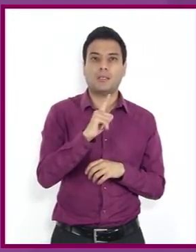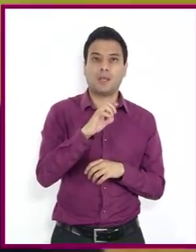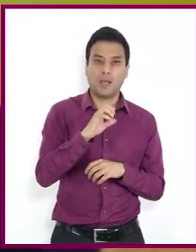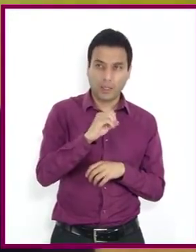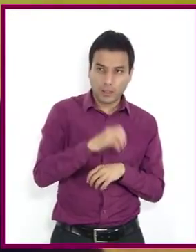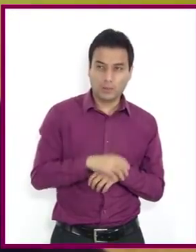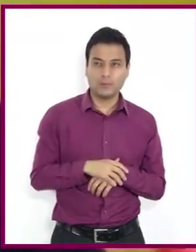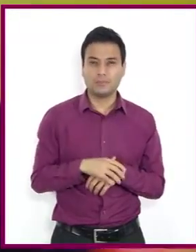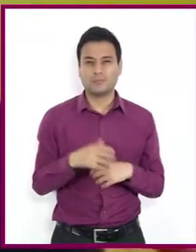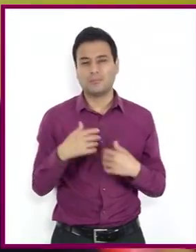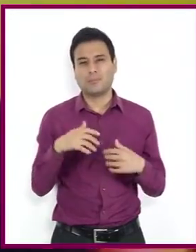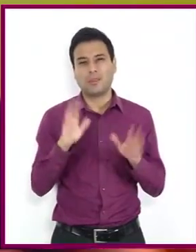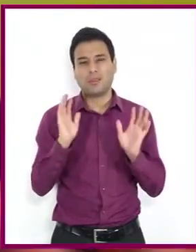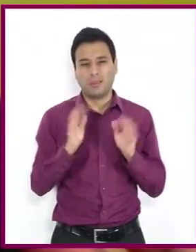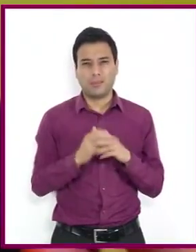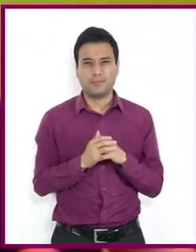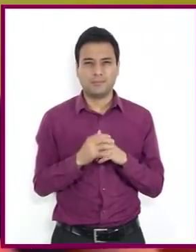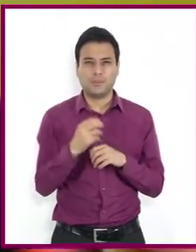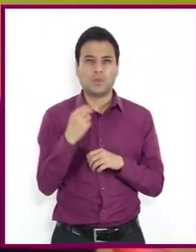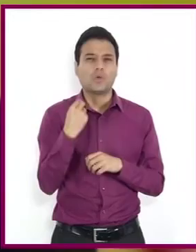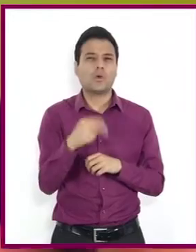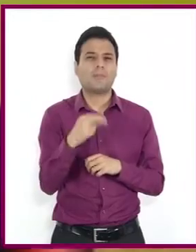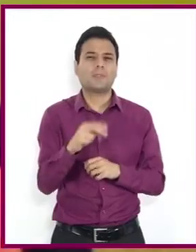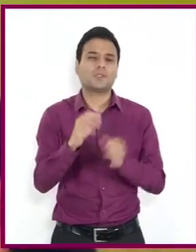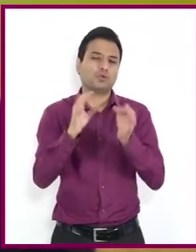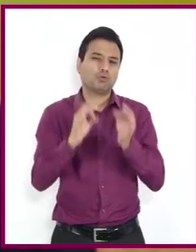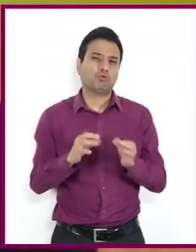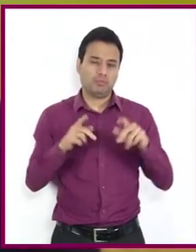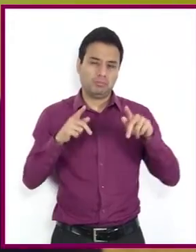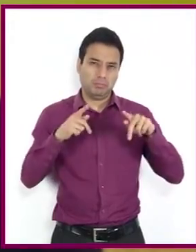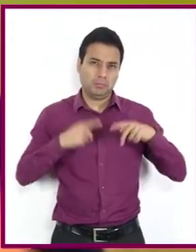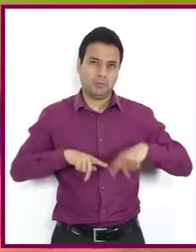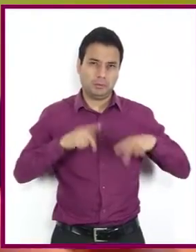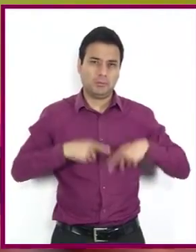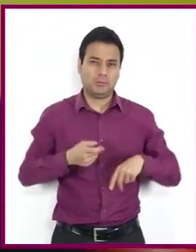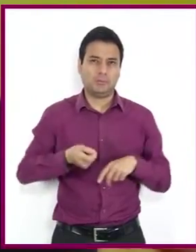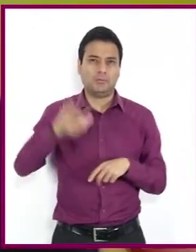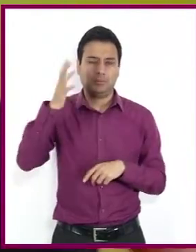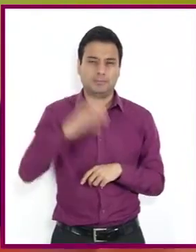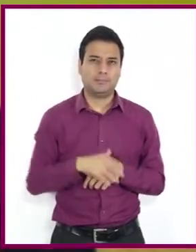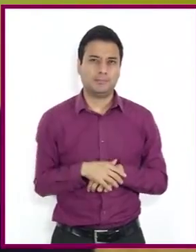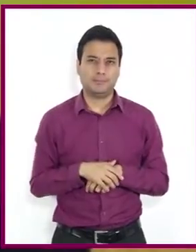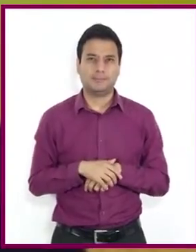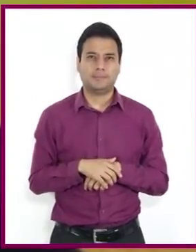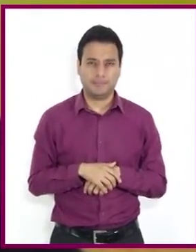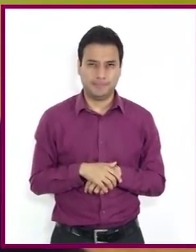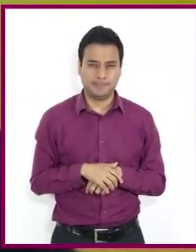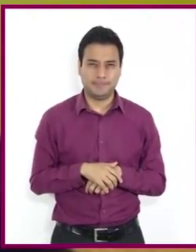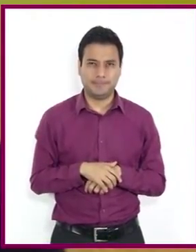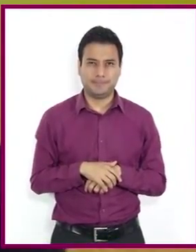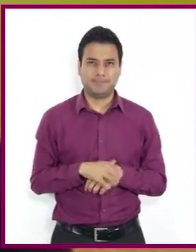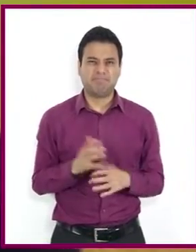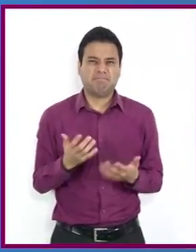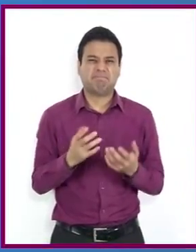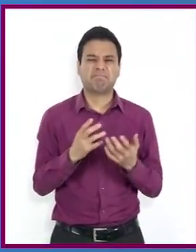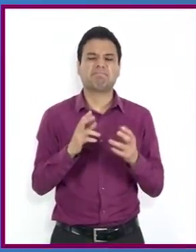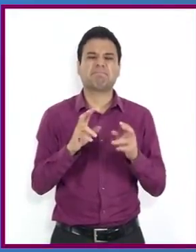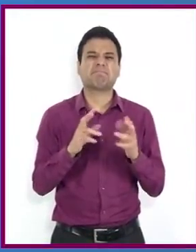continuación. El nombre con que se conoce usualmente a la obra proviene de un subpárrafo de ese largo subtítulo.